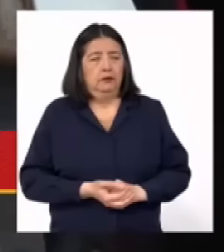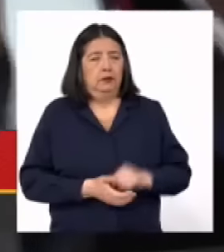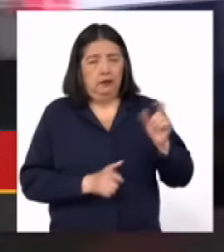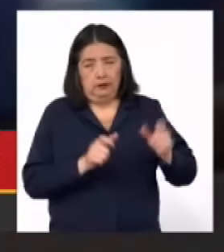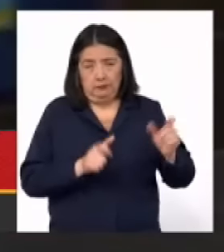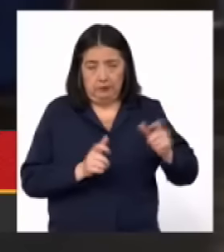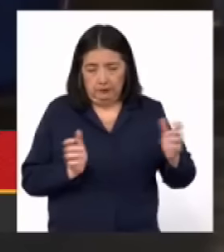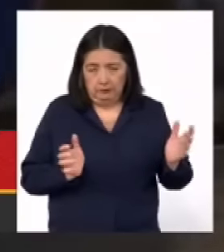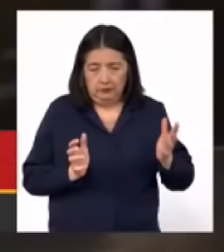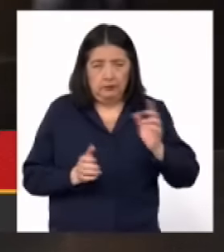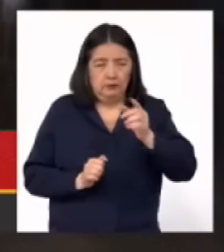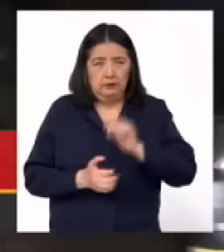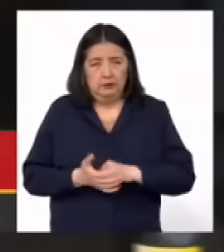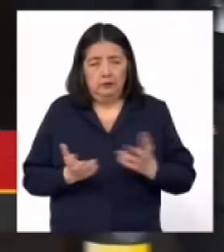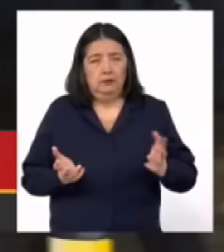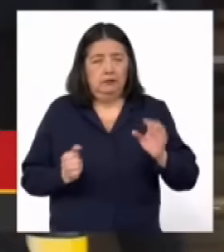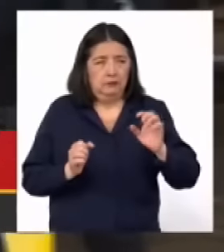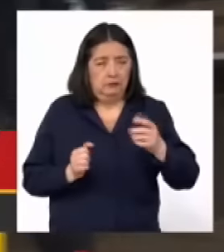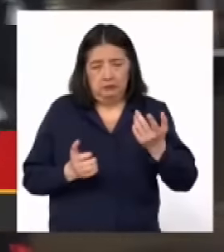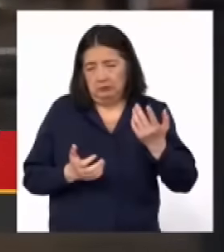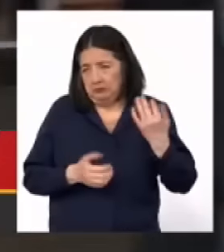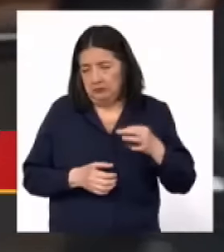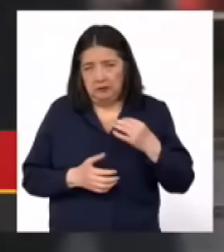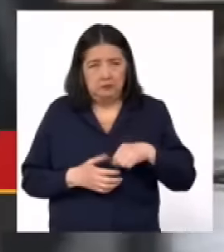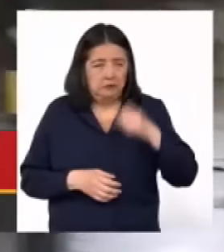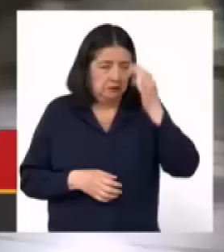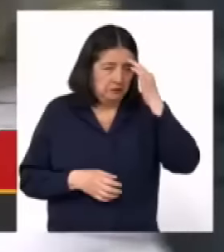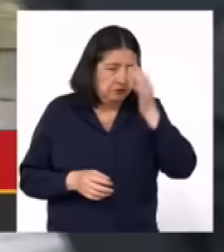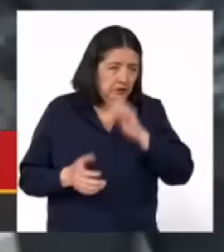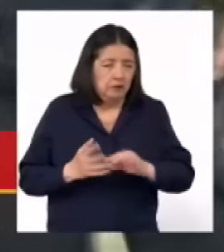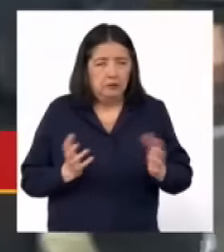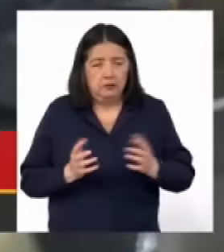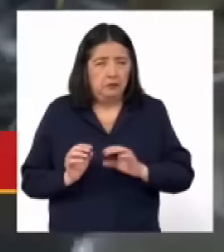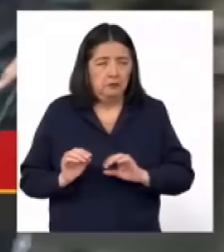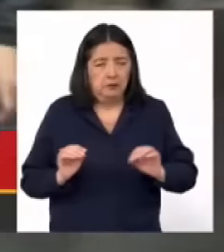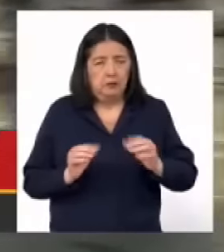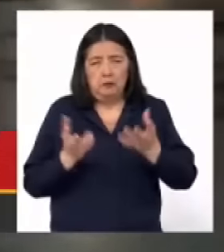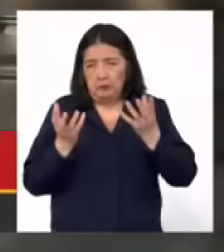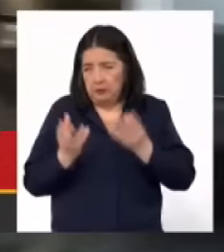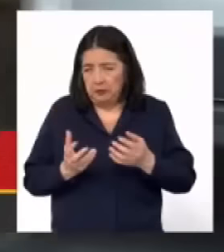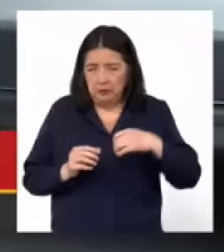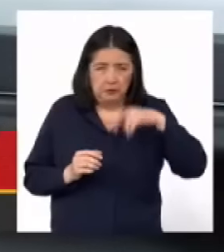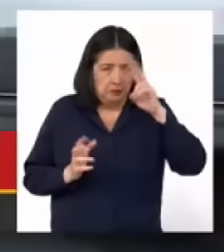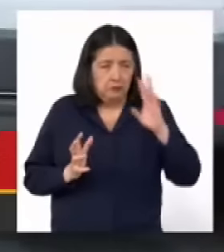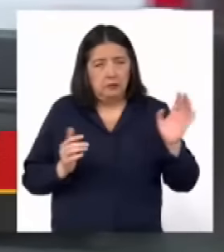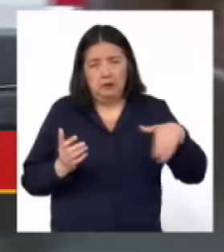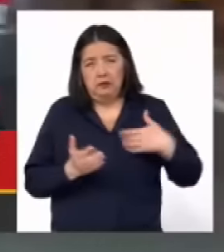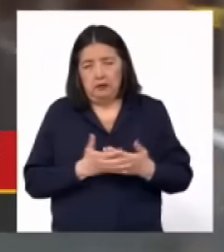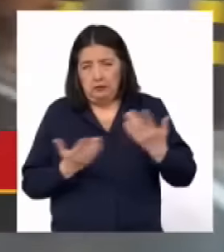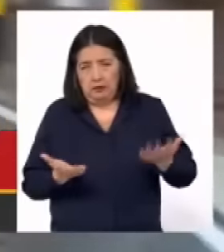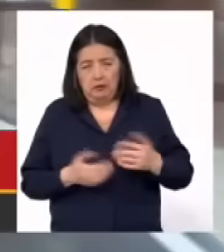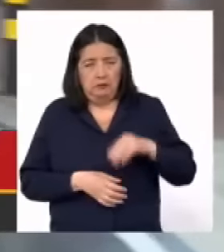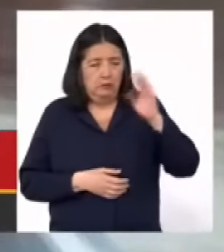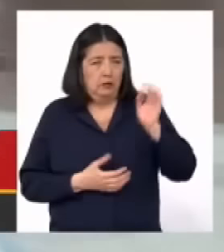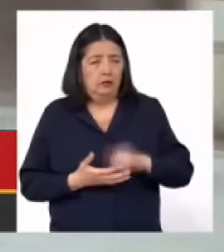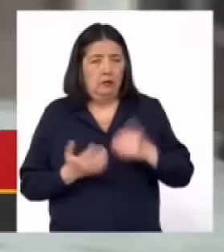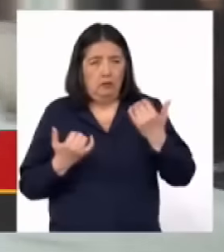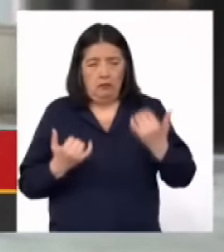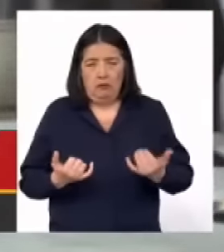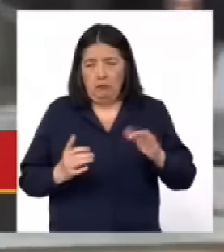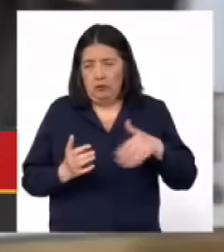hinchas los contactos se les tiene, porque siempre uno sabe sus movimientos. Los pocos hinchas peruanos que han venido a Brasilia vienen